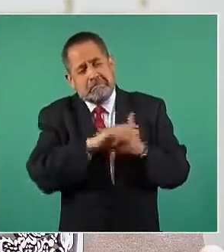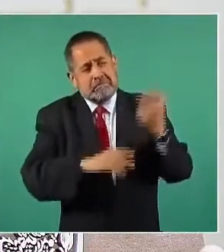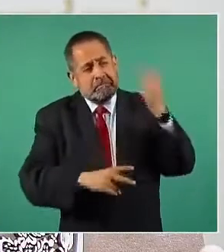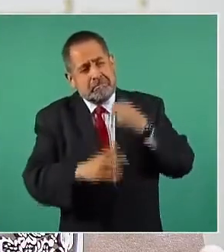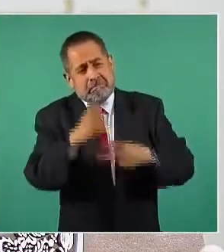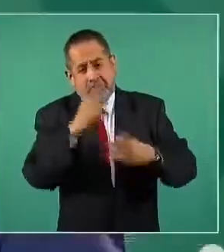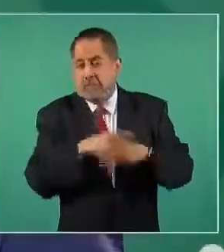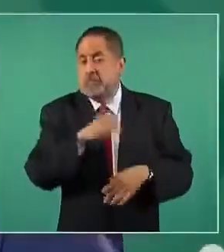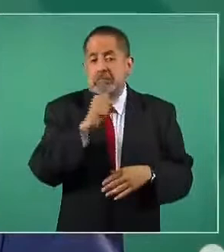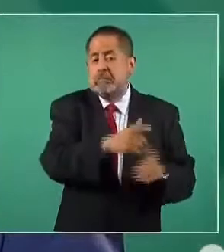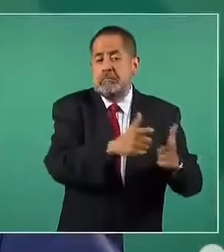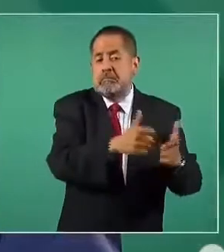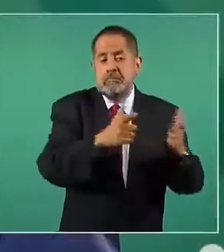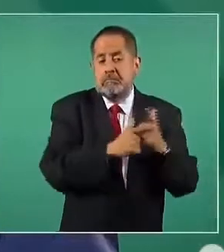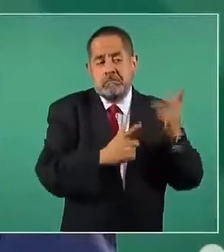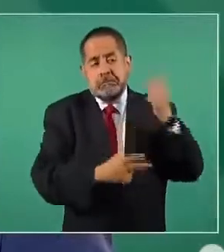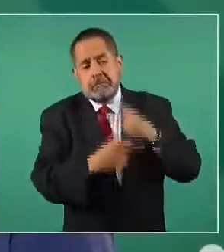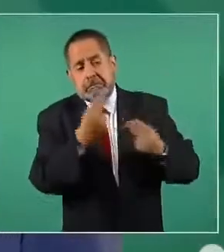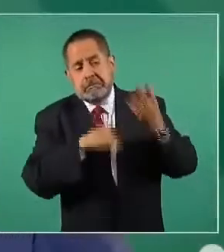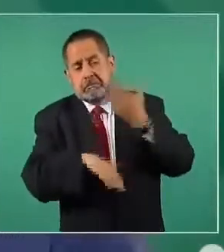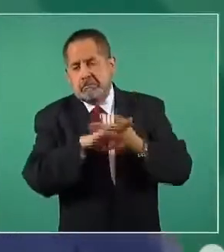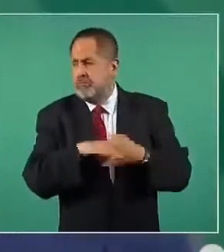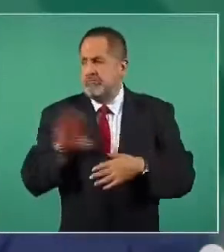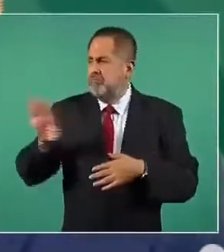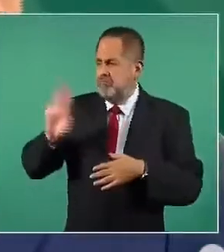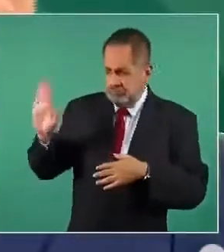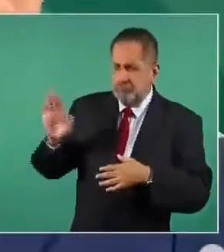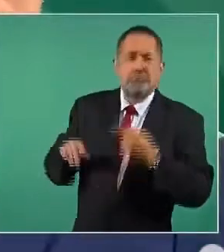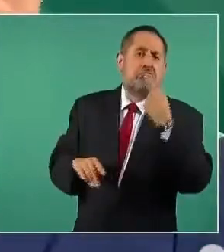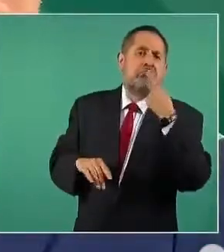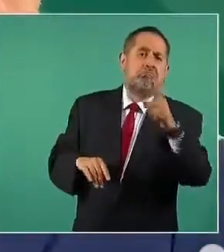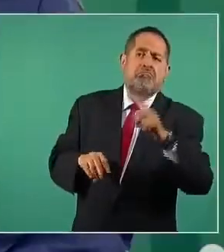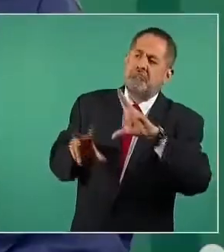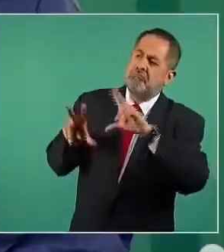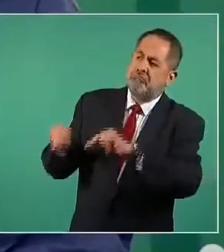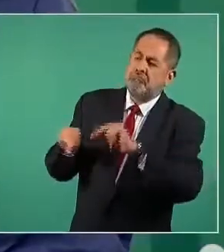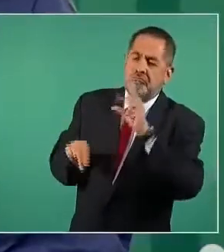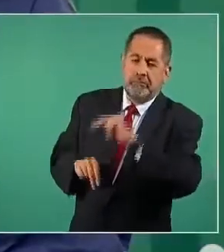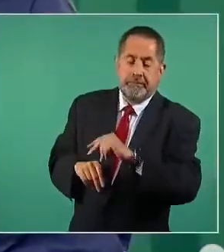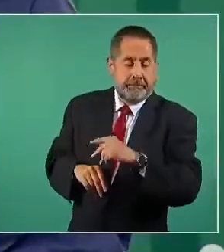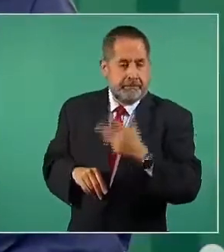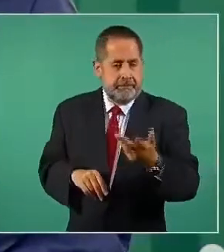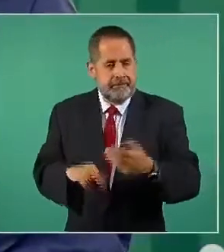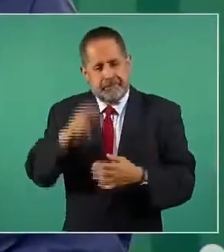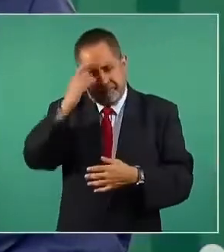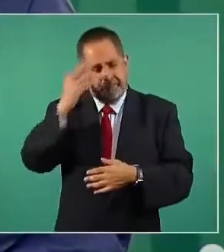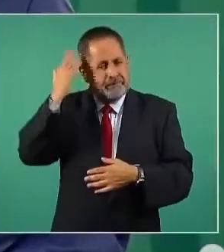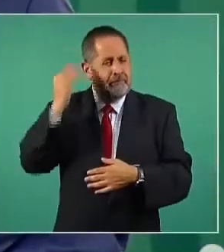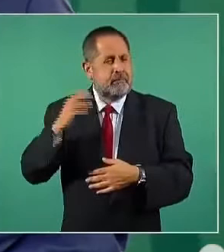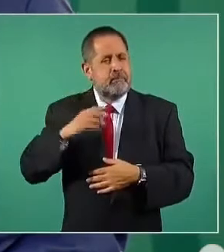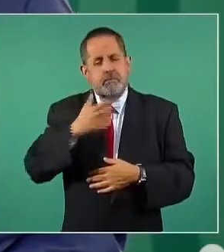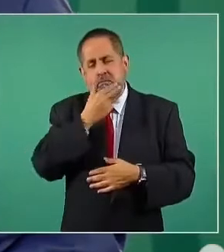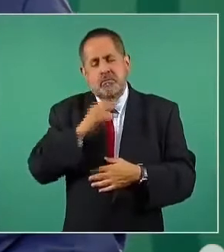del mismo bloque conservador, se ampararon el finado Burgoa,